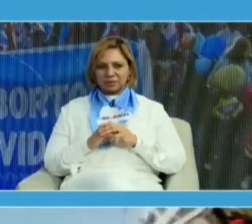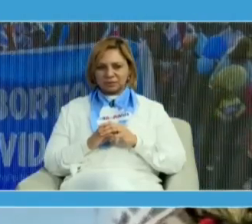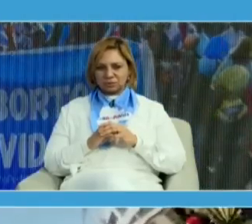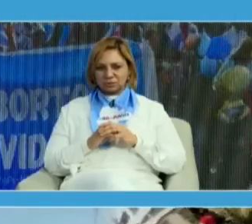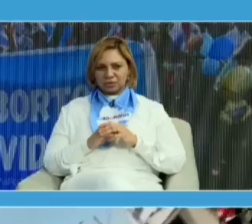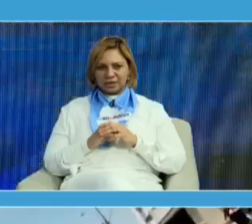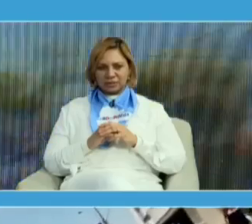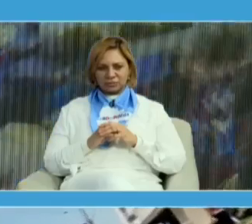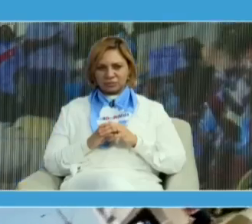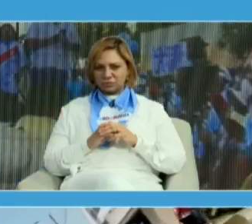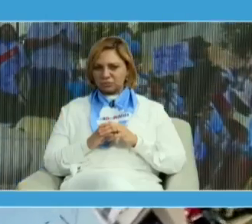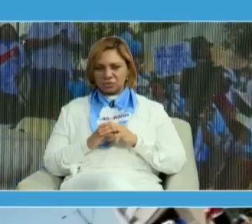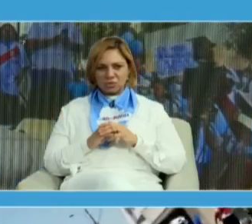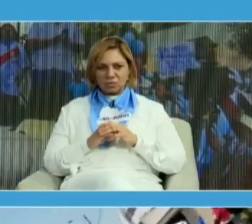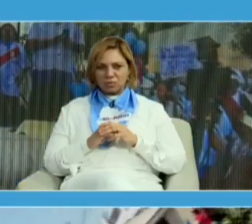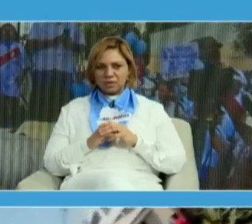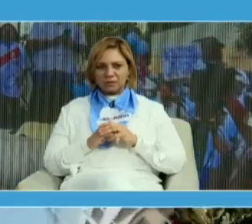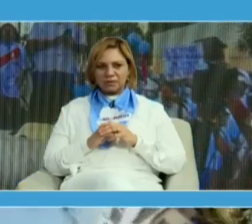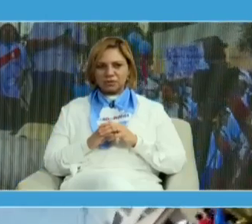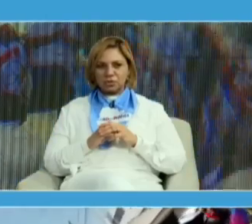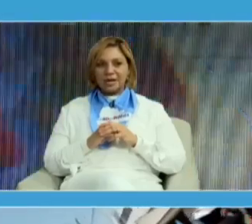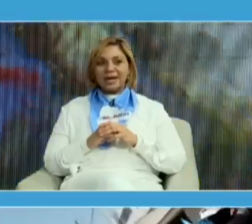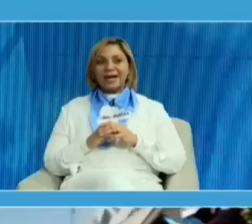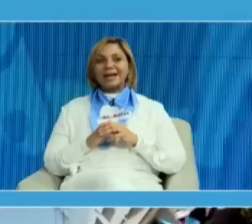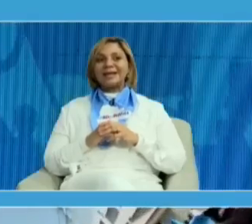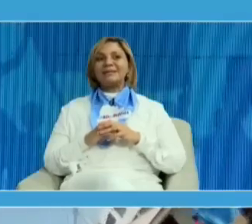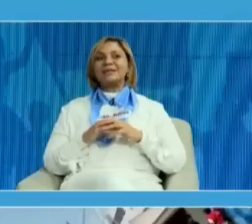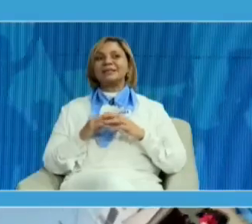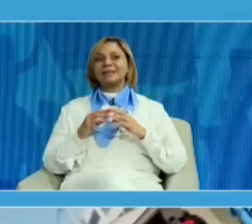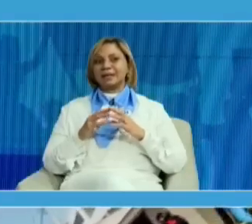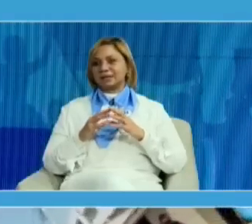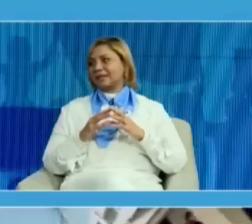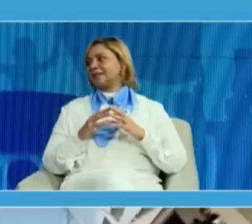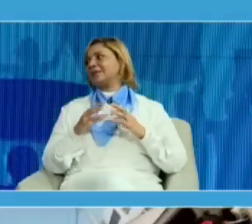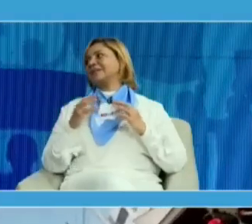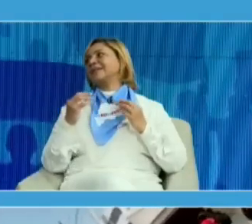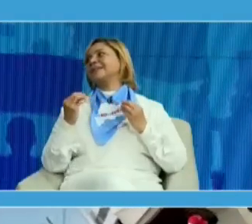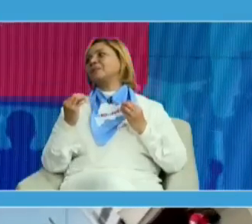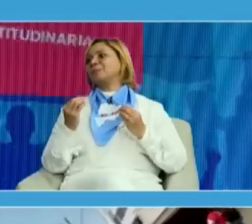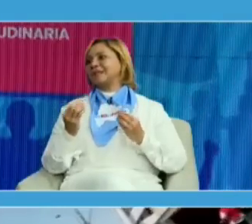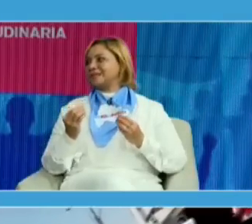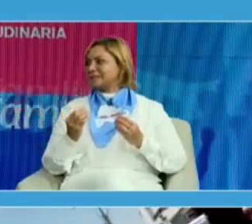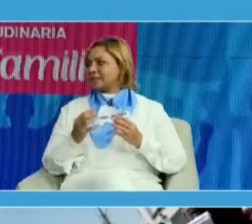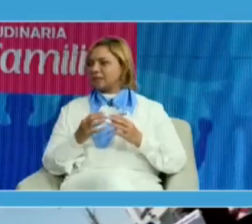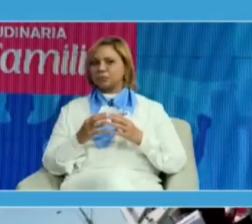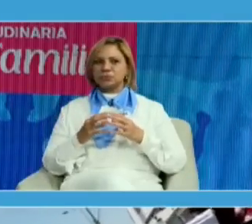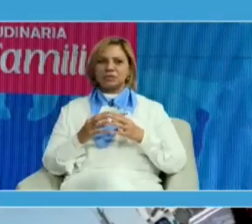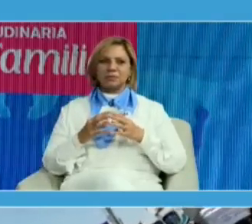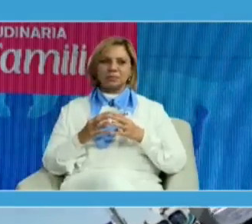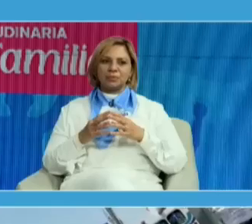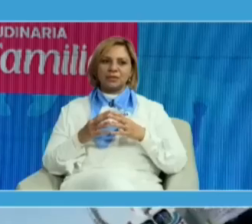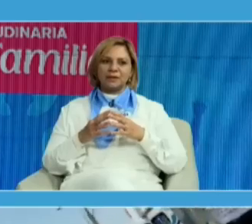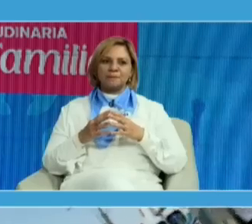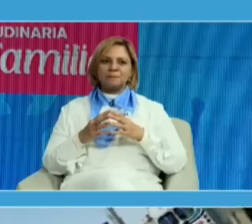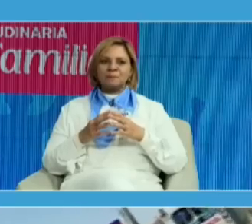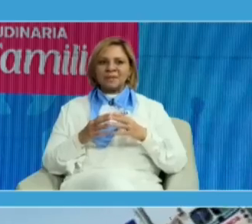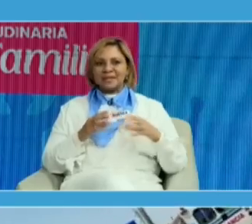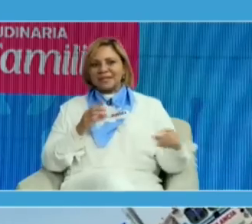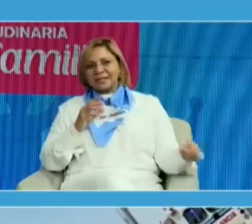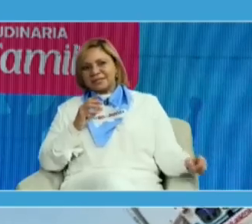los derechos, a la Constitución, como ya le he dicho, a la libertad de prensa inclusive,